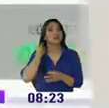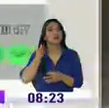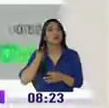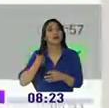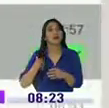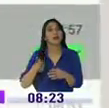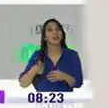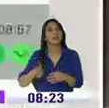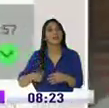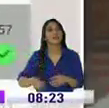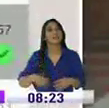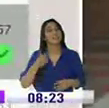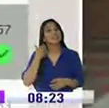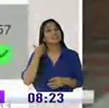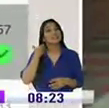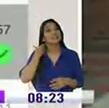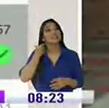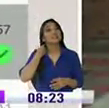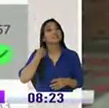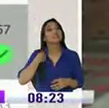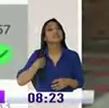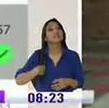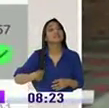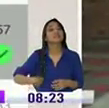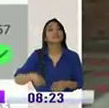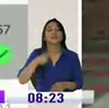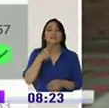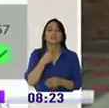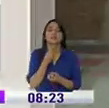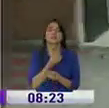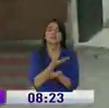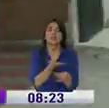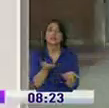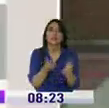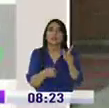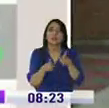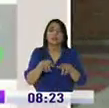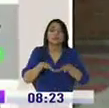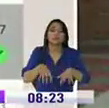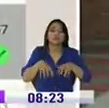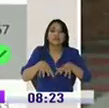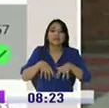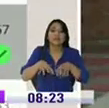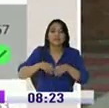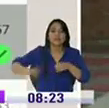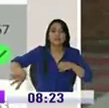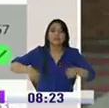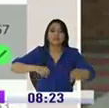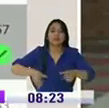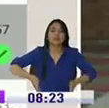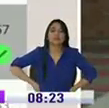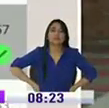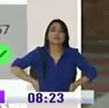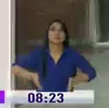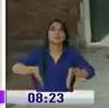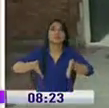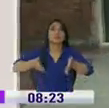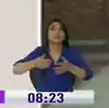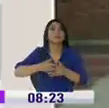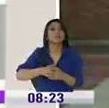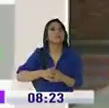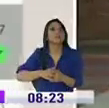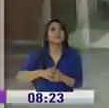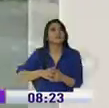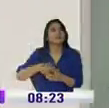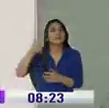olvidado. Le dirijo a ustedes para informarles de varios perritos que están abandonados, sector de Prensa y Enrique Iturralde, sector